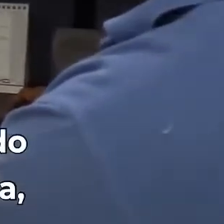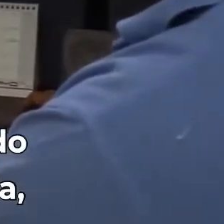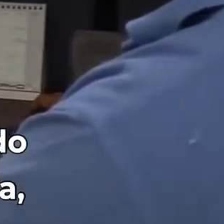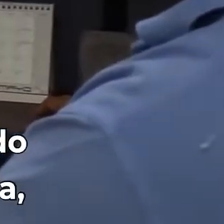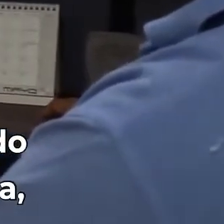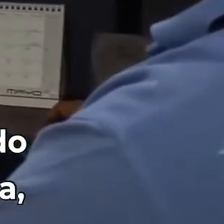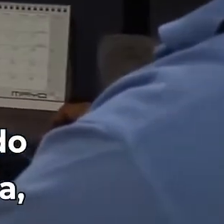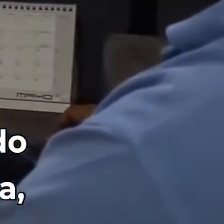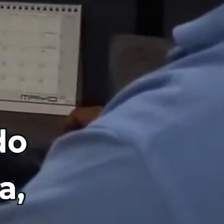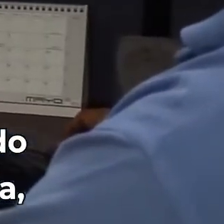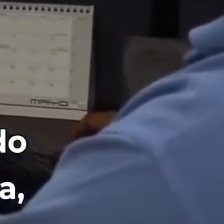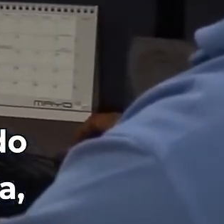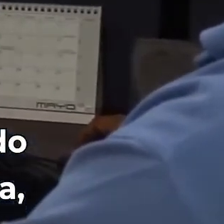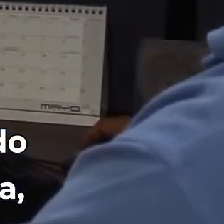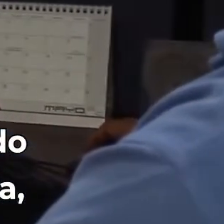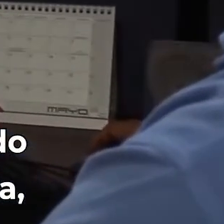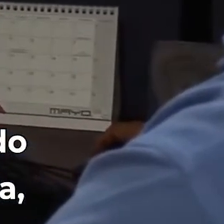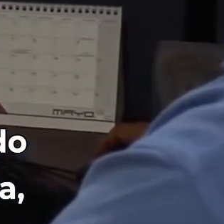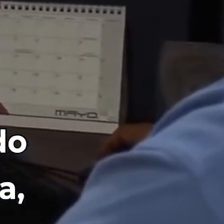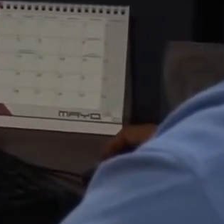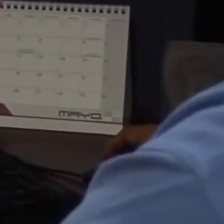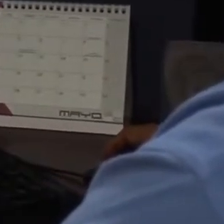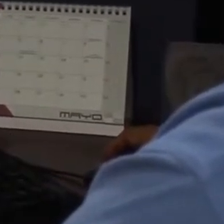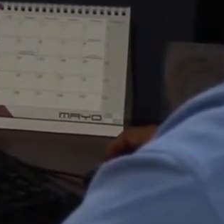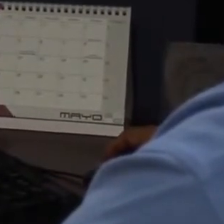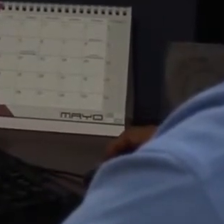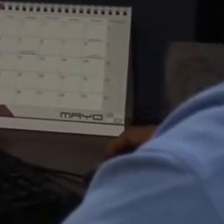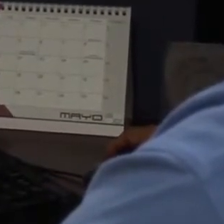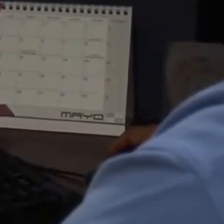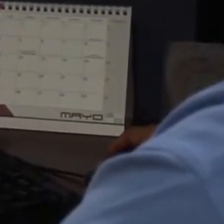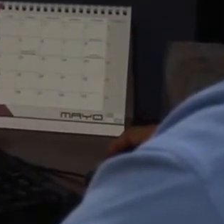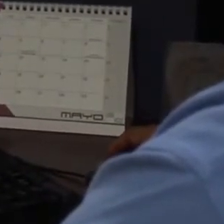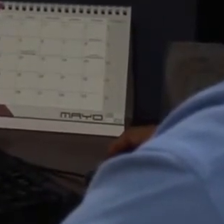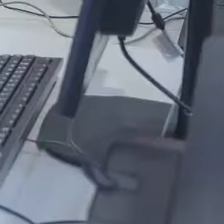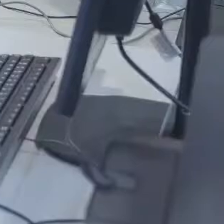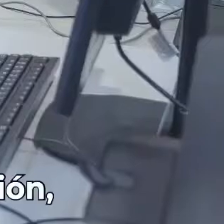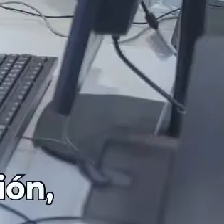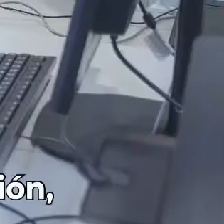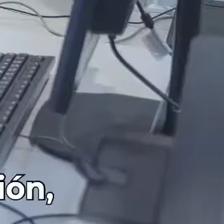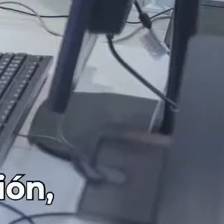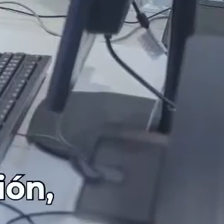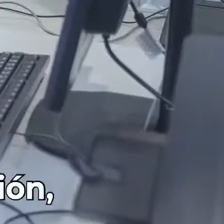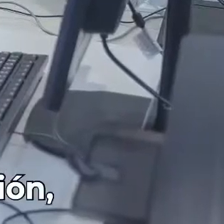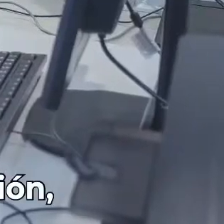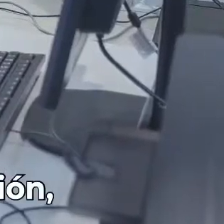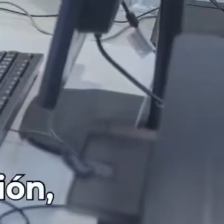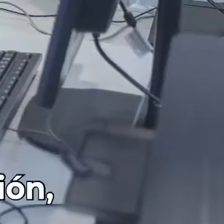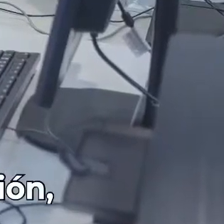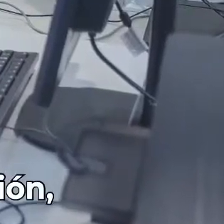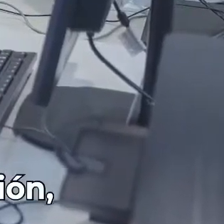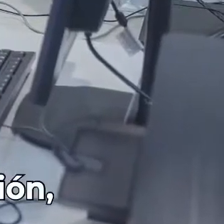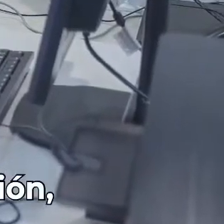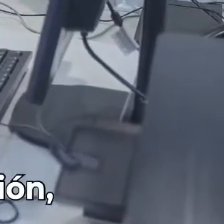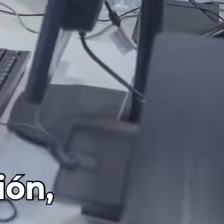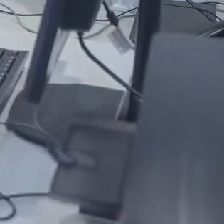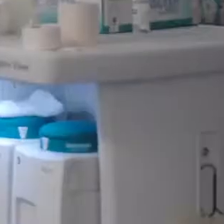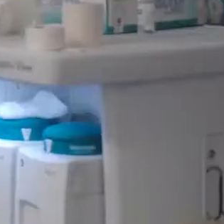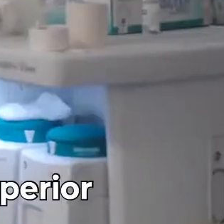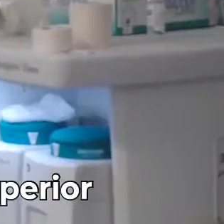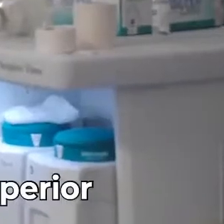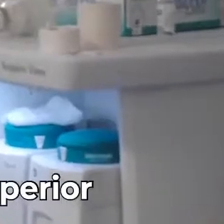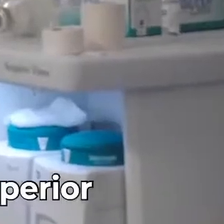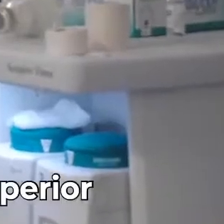fin, hemos coordinado saberes y esfuerzos en ciencia, tecnología e innovación, de integrantes de los centros públicos de